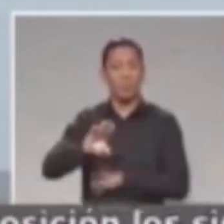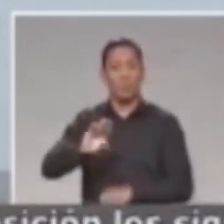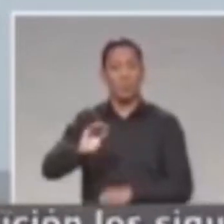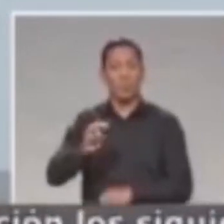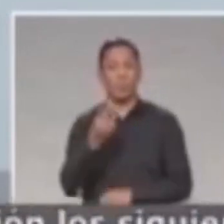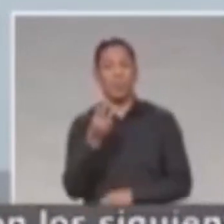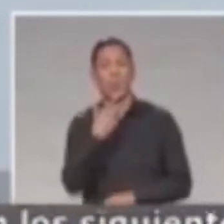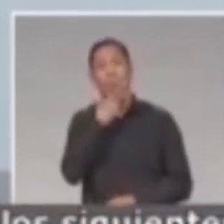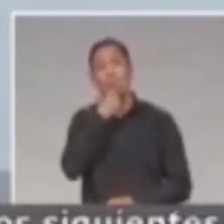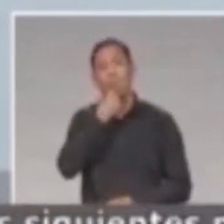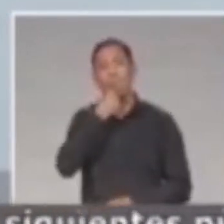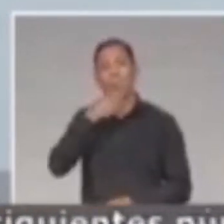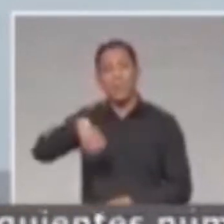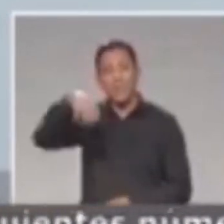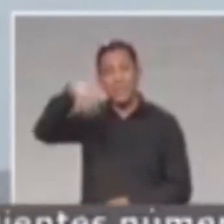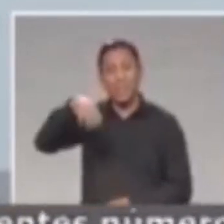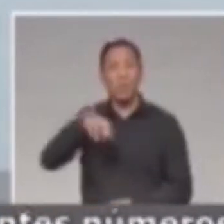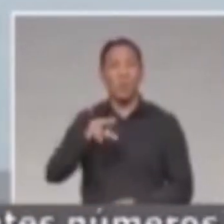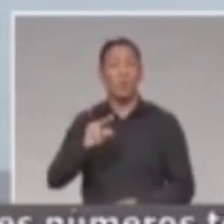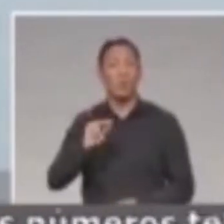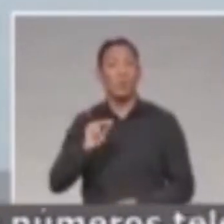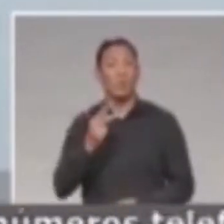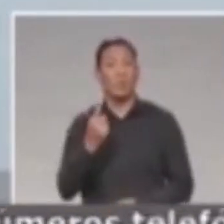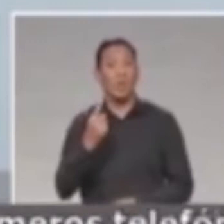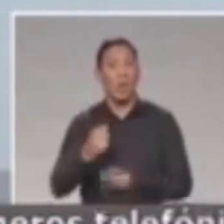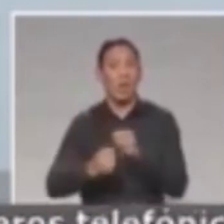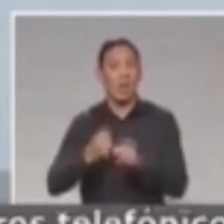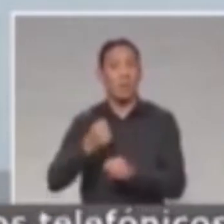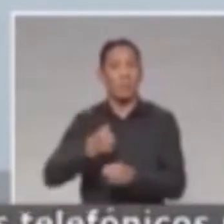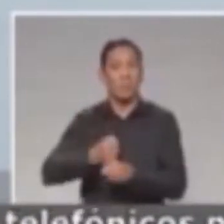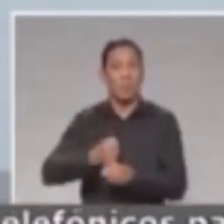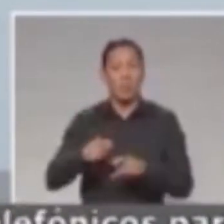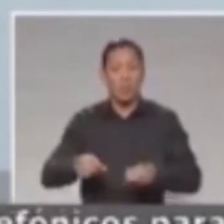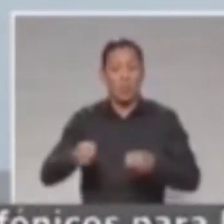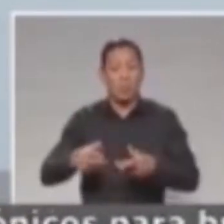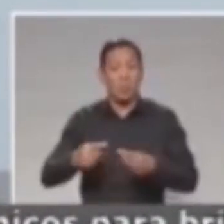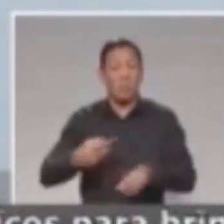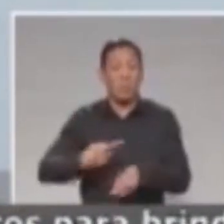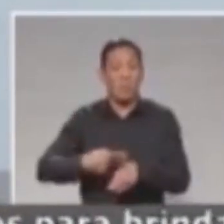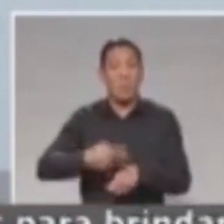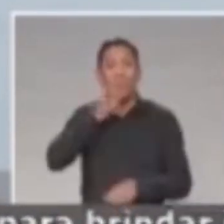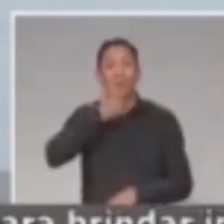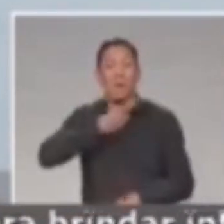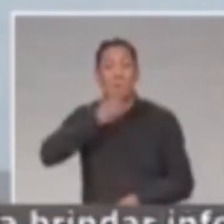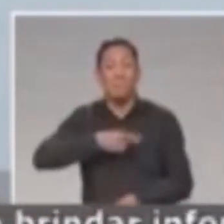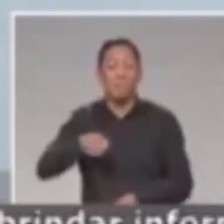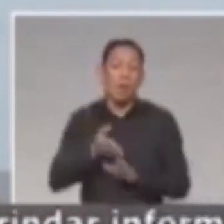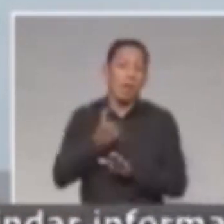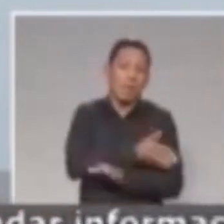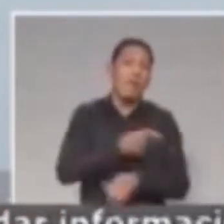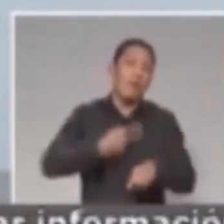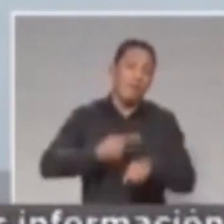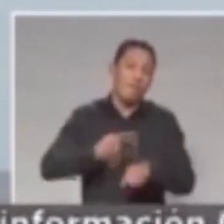un masculino de 89 años de Tuxtla Gutiérrez, que ya traía una diabetes, una enfermedad